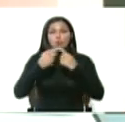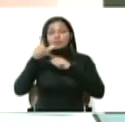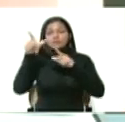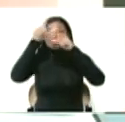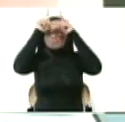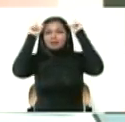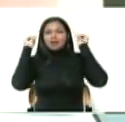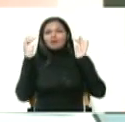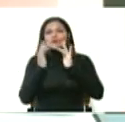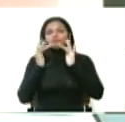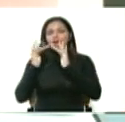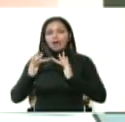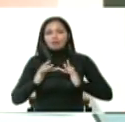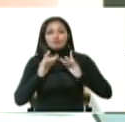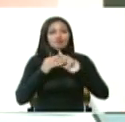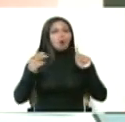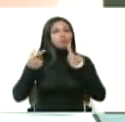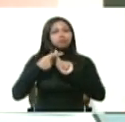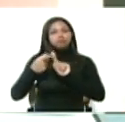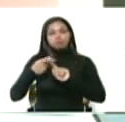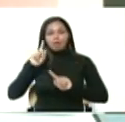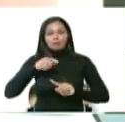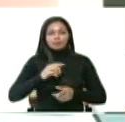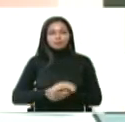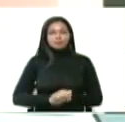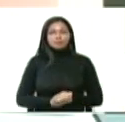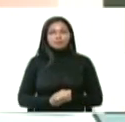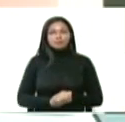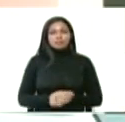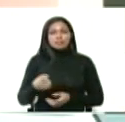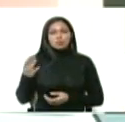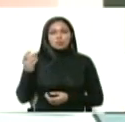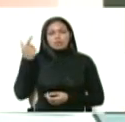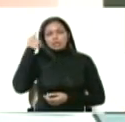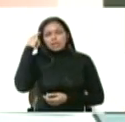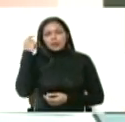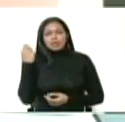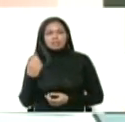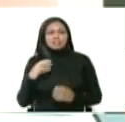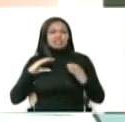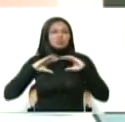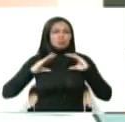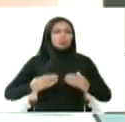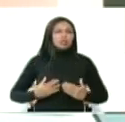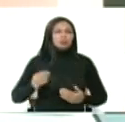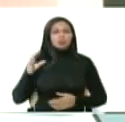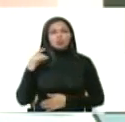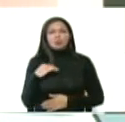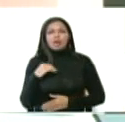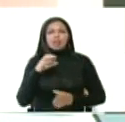enfermera, dio positiva, tuvo dolor de cabeza, malestar general, diarrea,